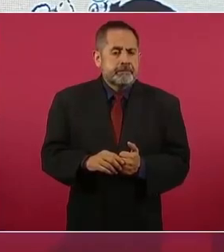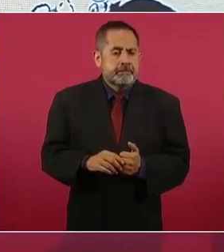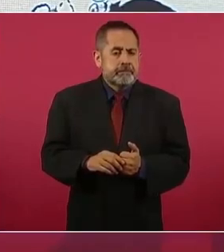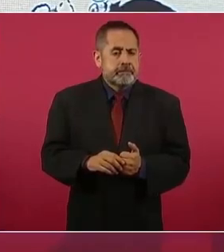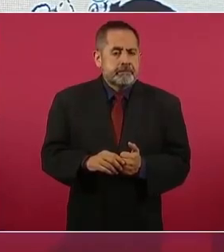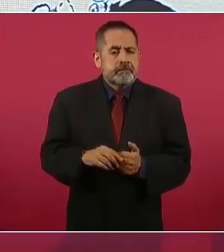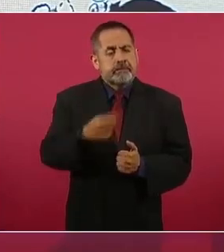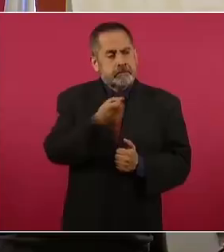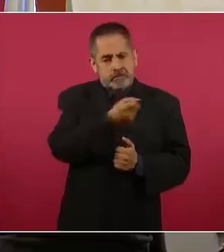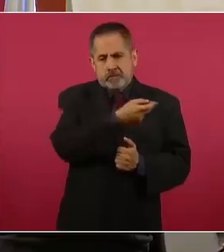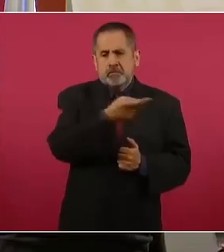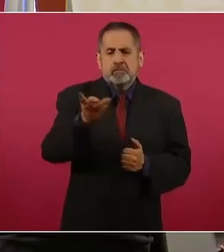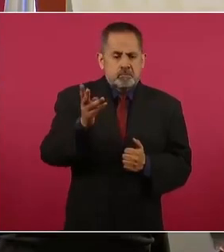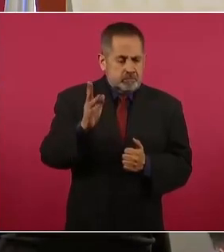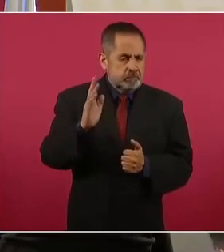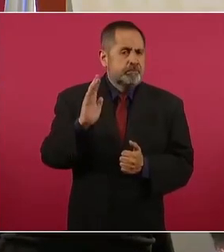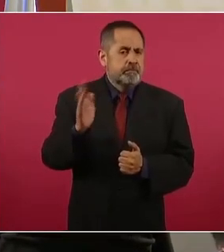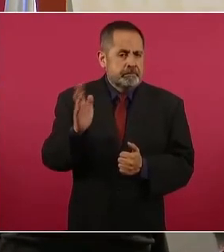ya tenían esa